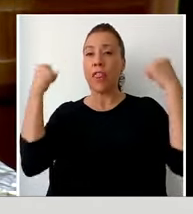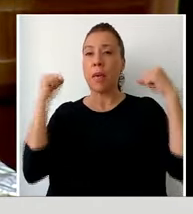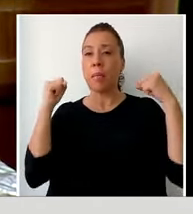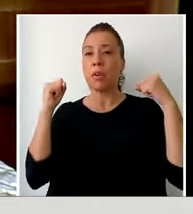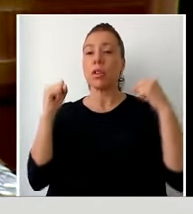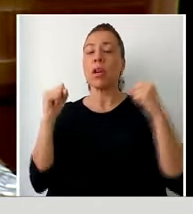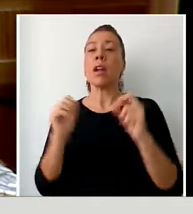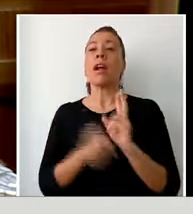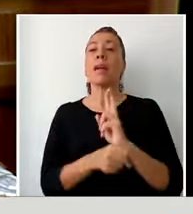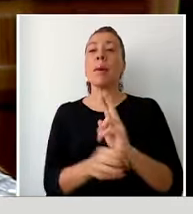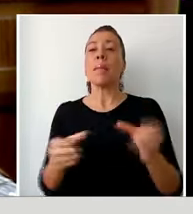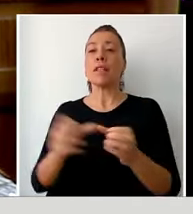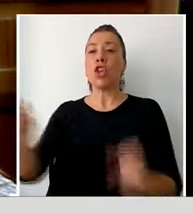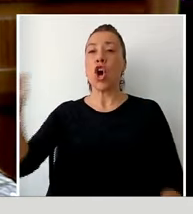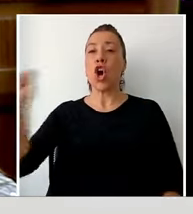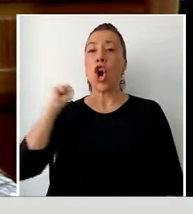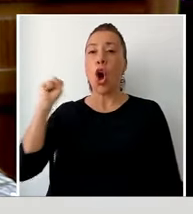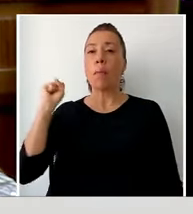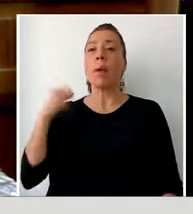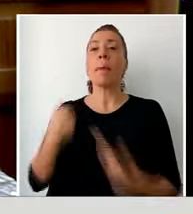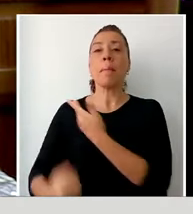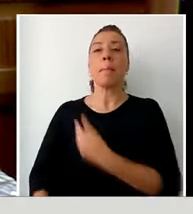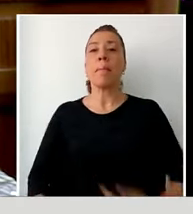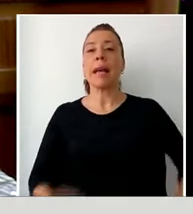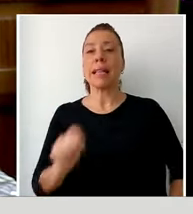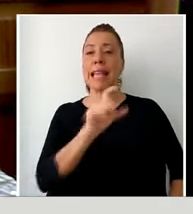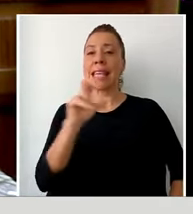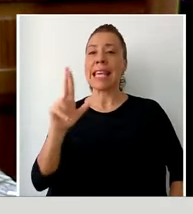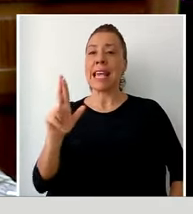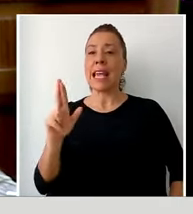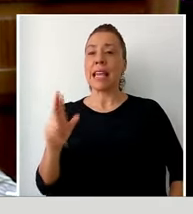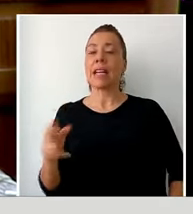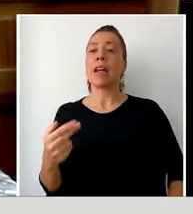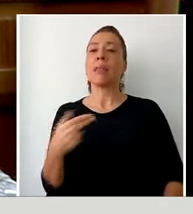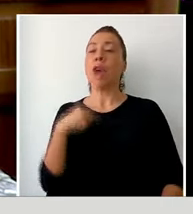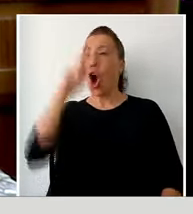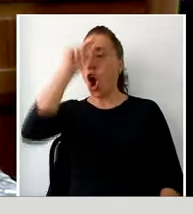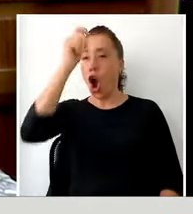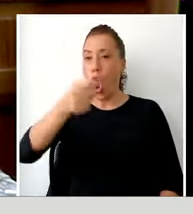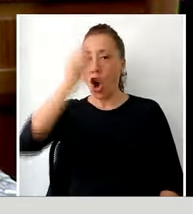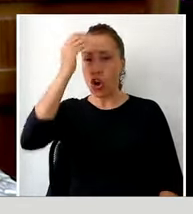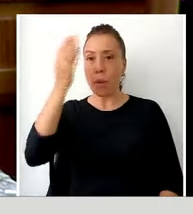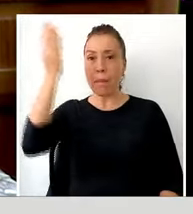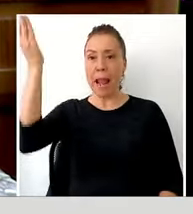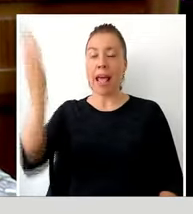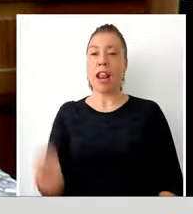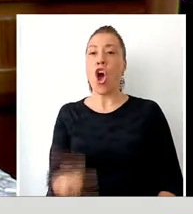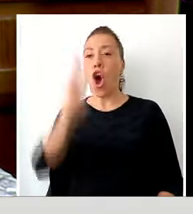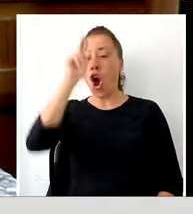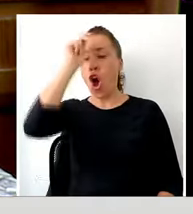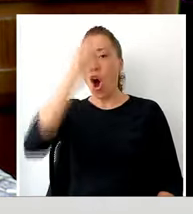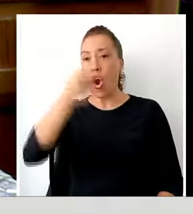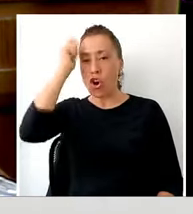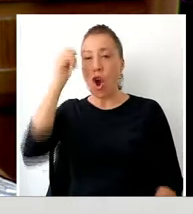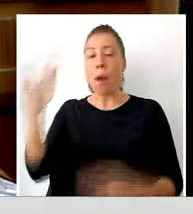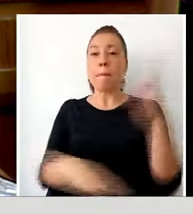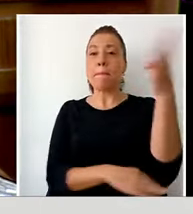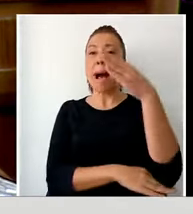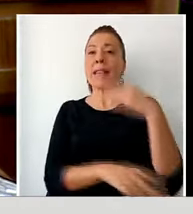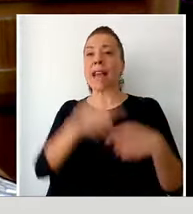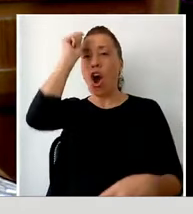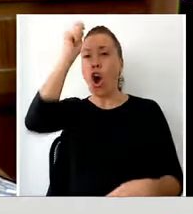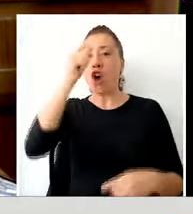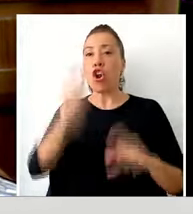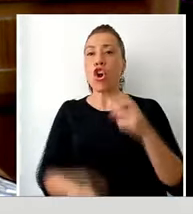partido comunista era mi presidente Guillermo tellier mi sonoro es para él honor y Patria compañera honori Gloria decirle